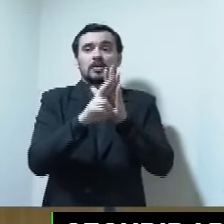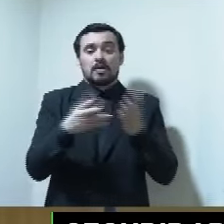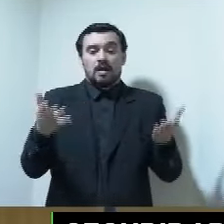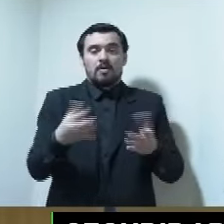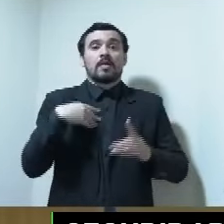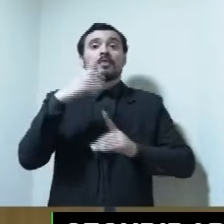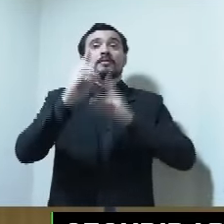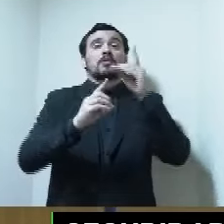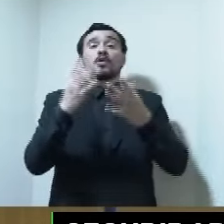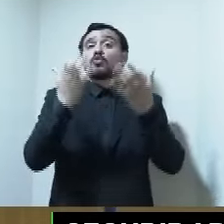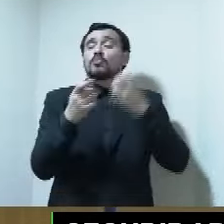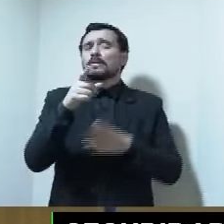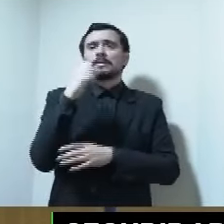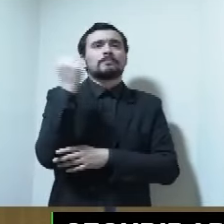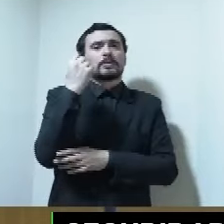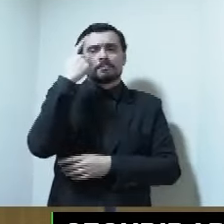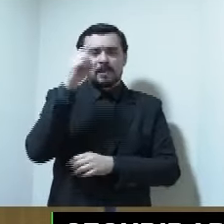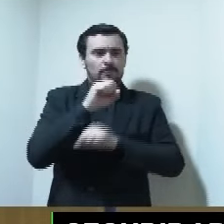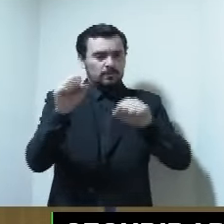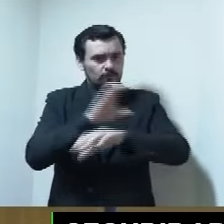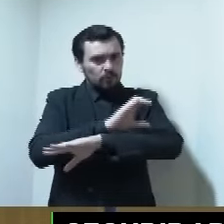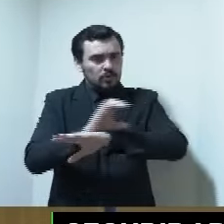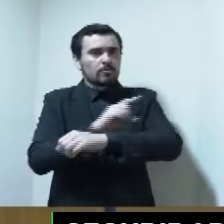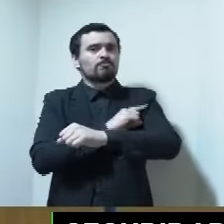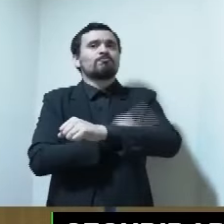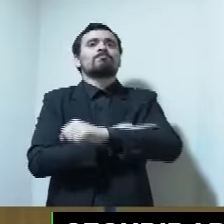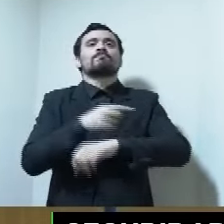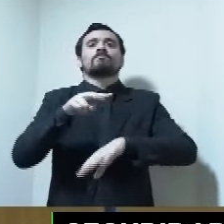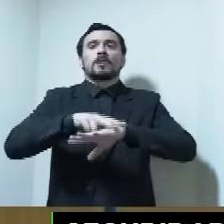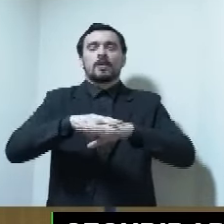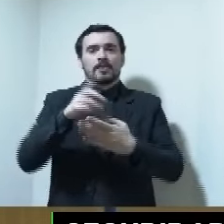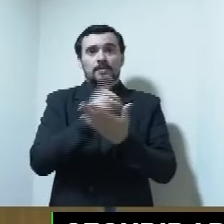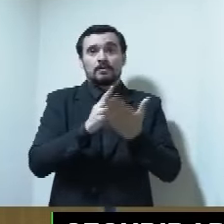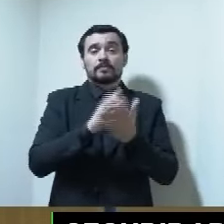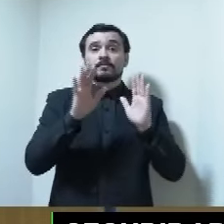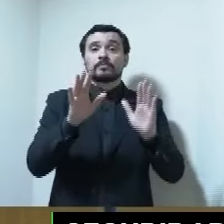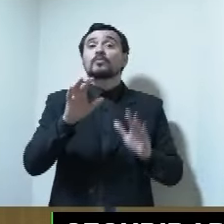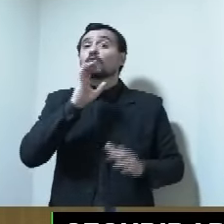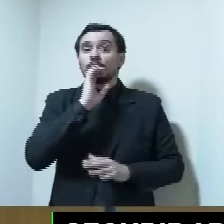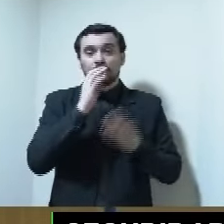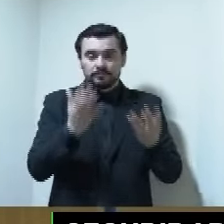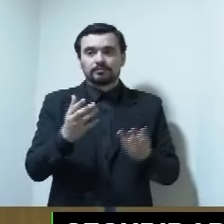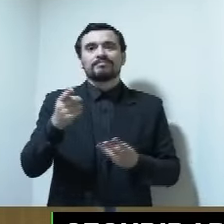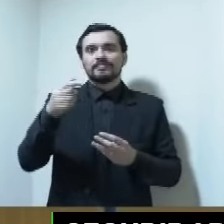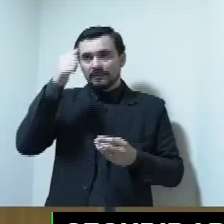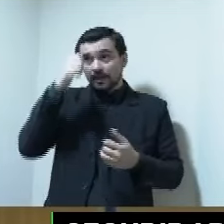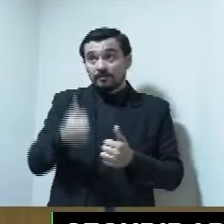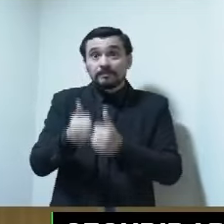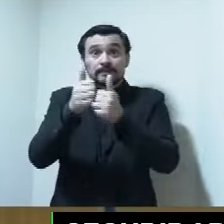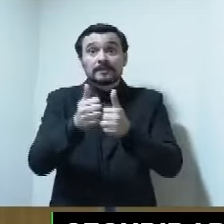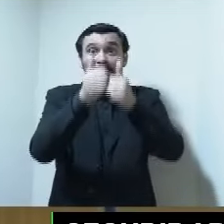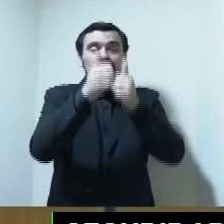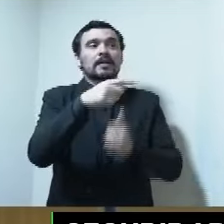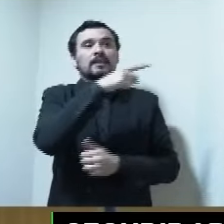el desarrollo económico es crucial para asegurar la fortaleza futura de la democracia. La prosperidad es el mayor enemigo del crimen, de